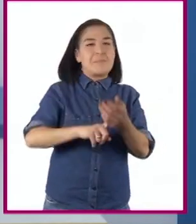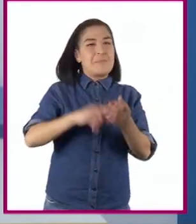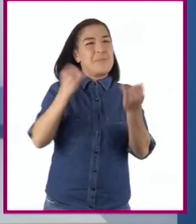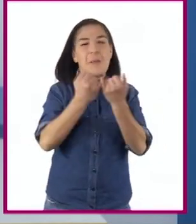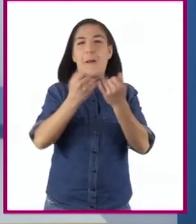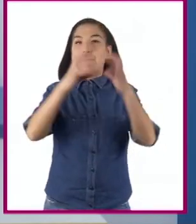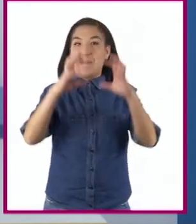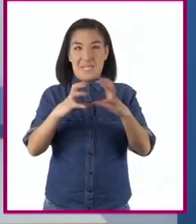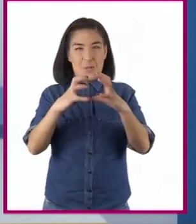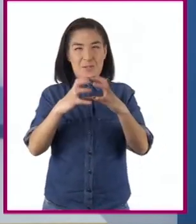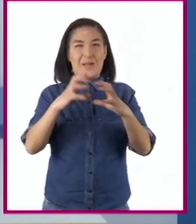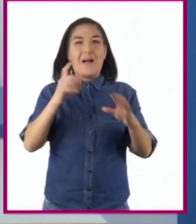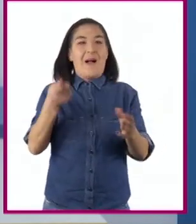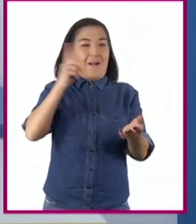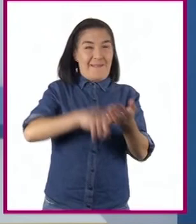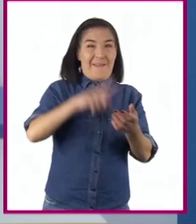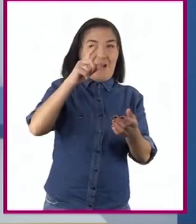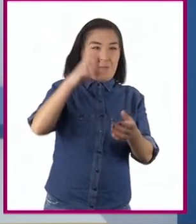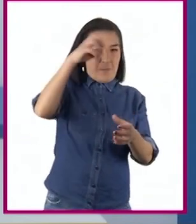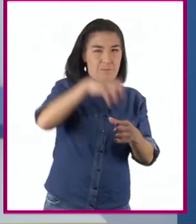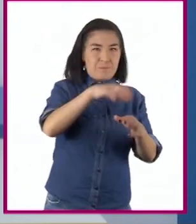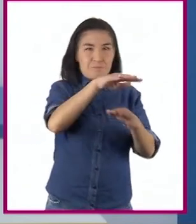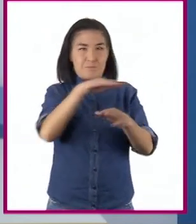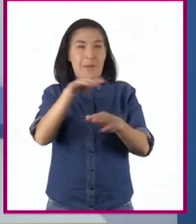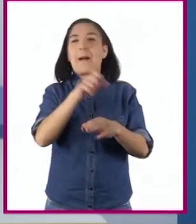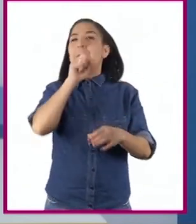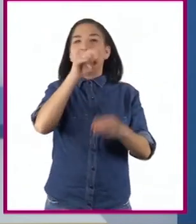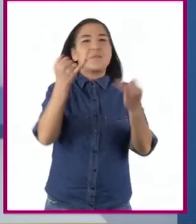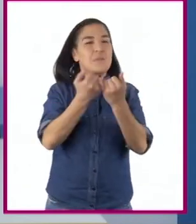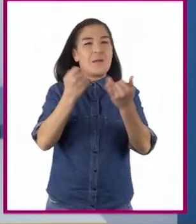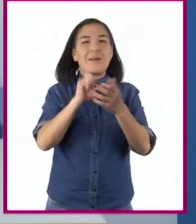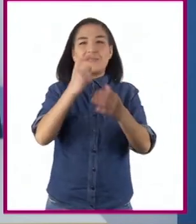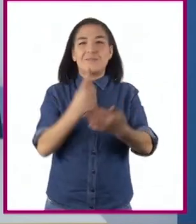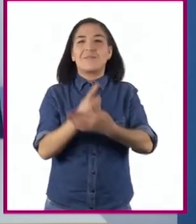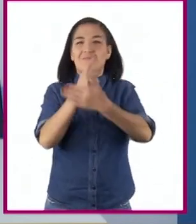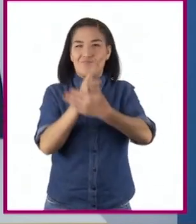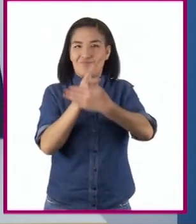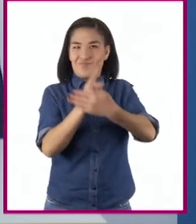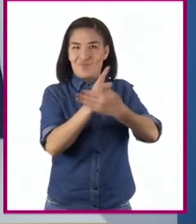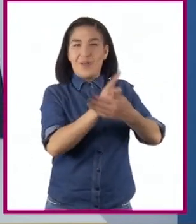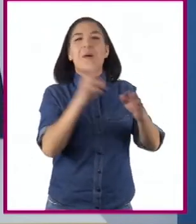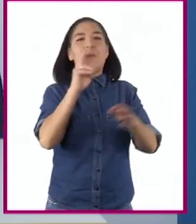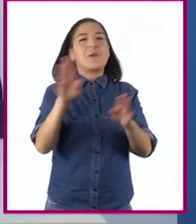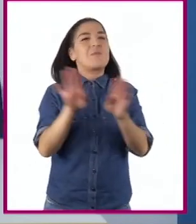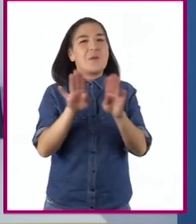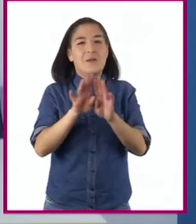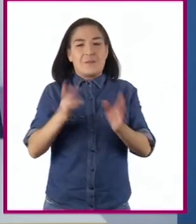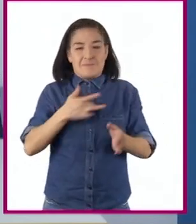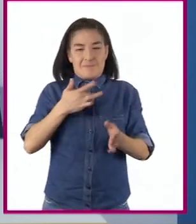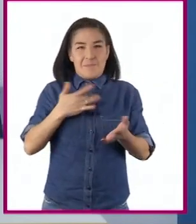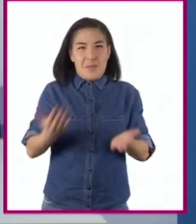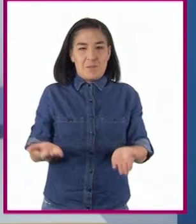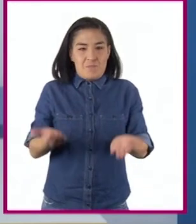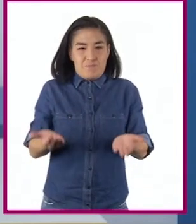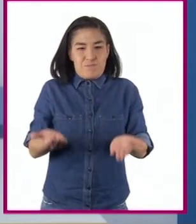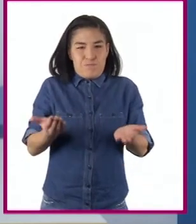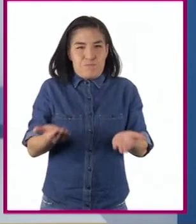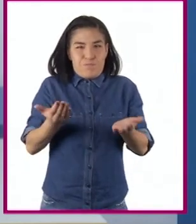pelota que es sumergida, el submarino siente una fuerza de flotación que lo empuja hacia arriba, hasta que alcanza el